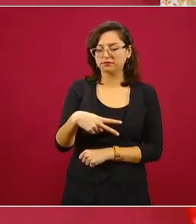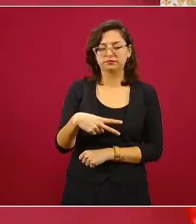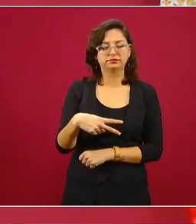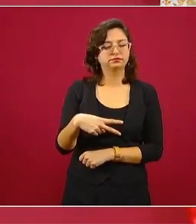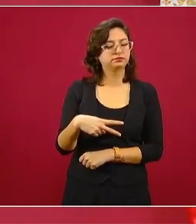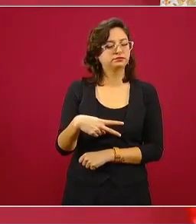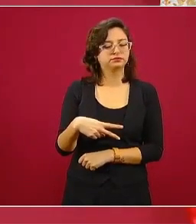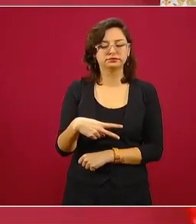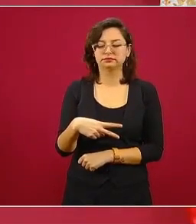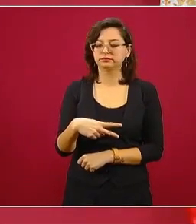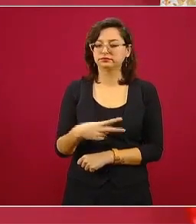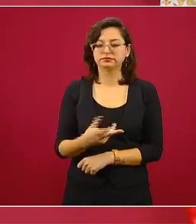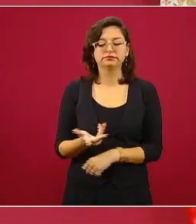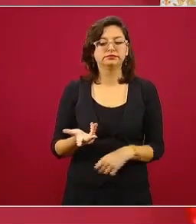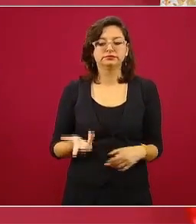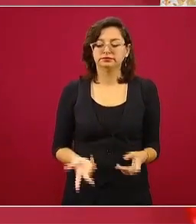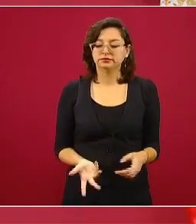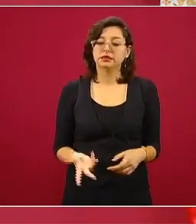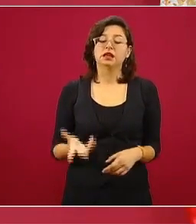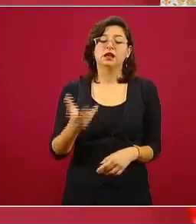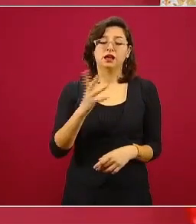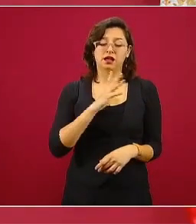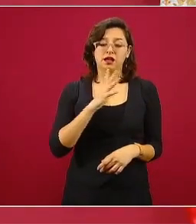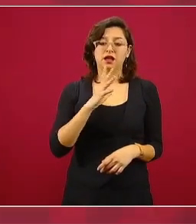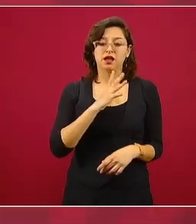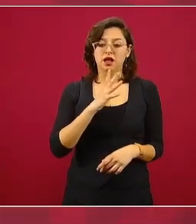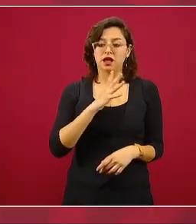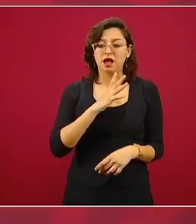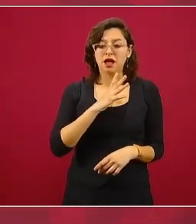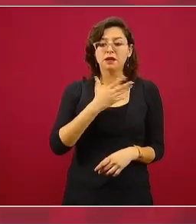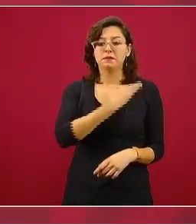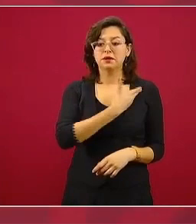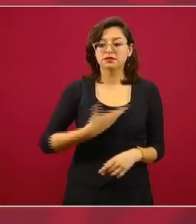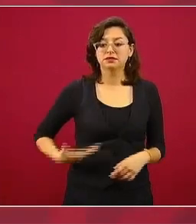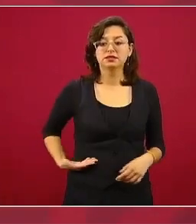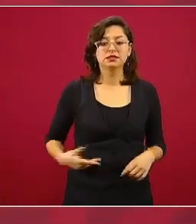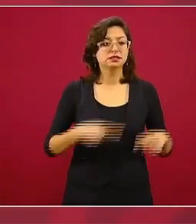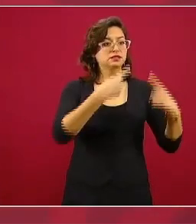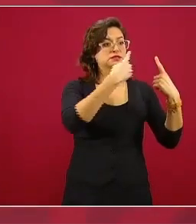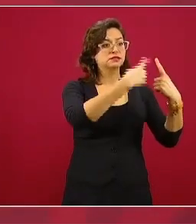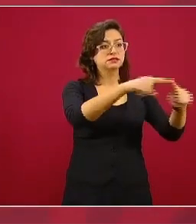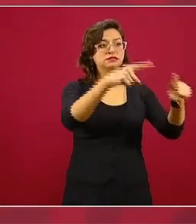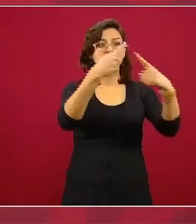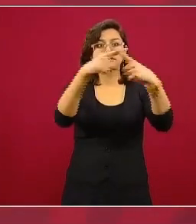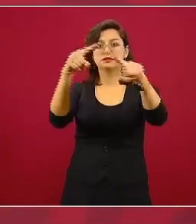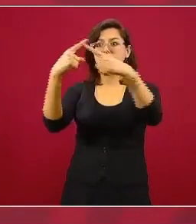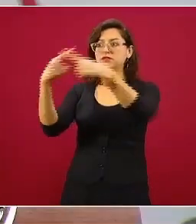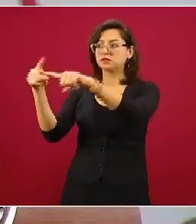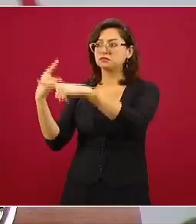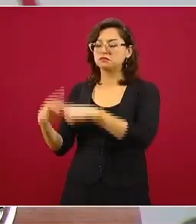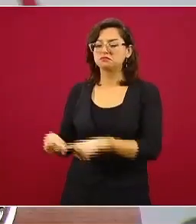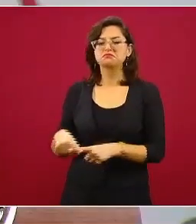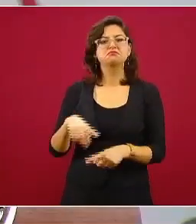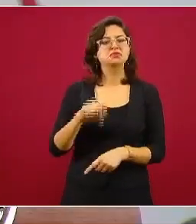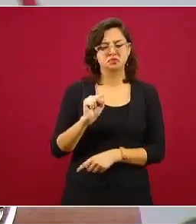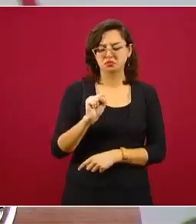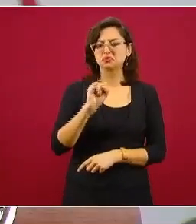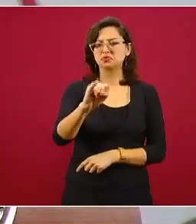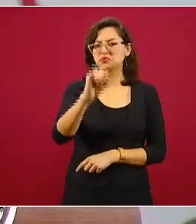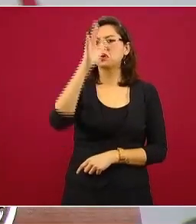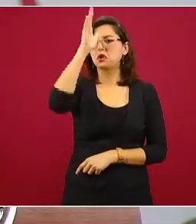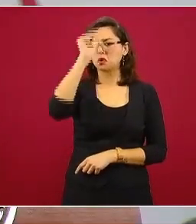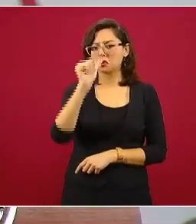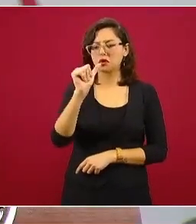son varios jefes de Estado, afortunadamente los que se están pronunciando,